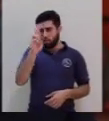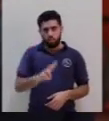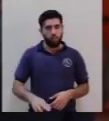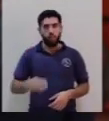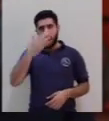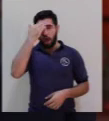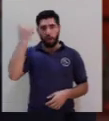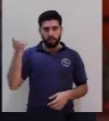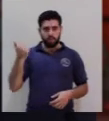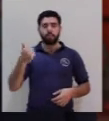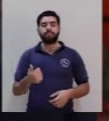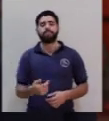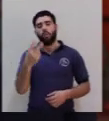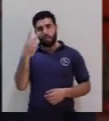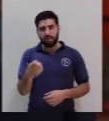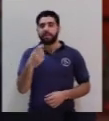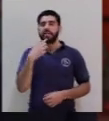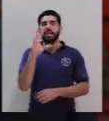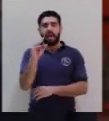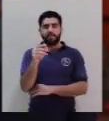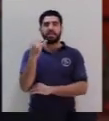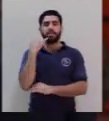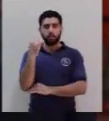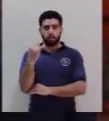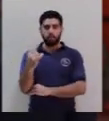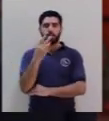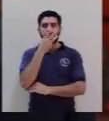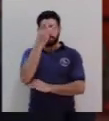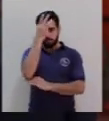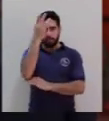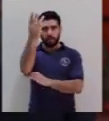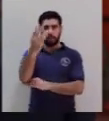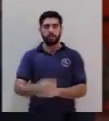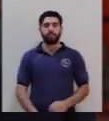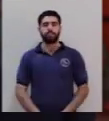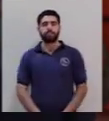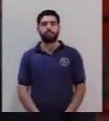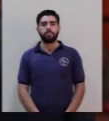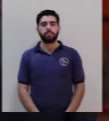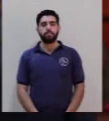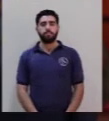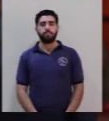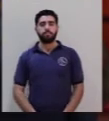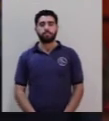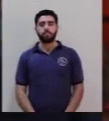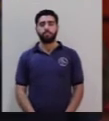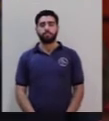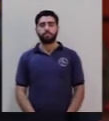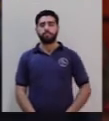irichintak ayohbekikinde teehtataaj ritata rinana diekasnaj rumaroj tikirel nejakuajriyapilkikin rumariman